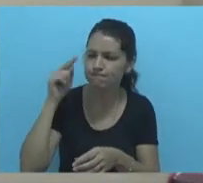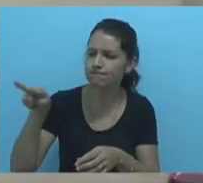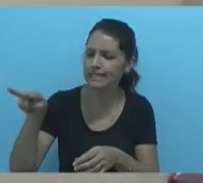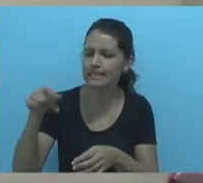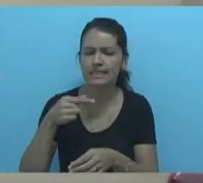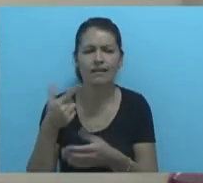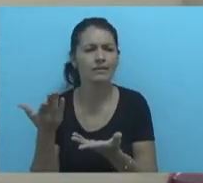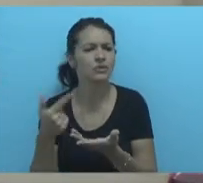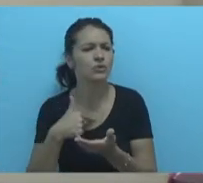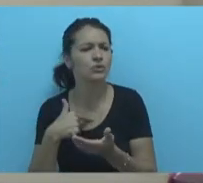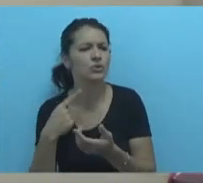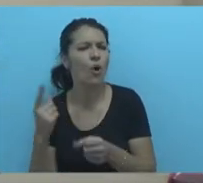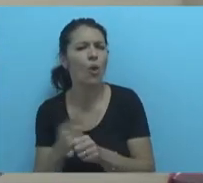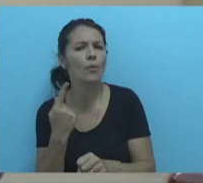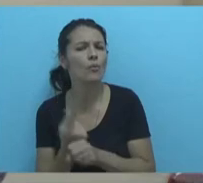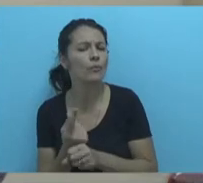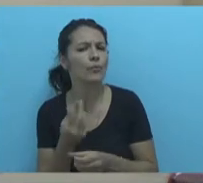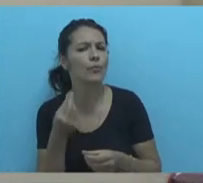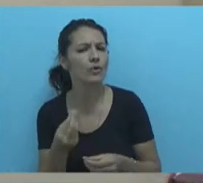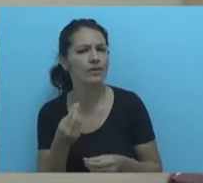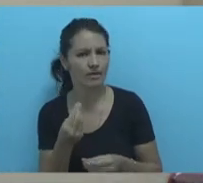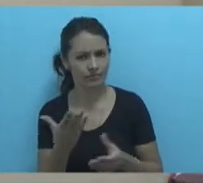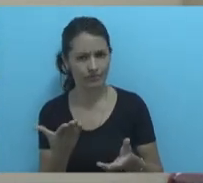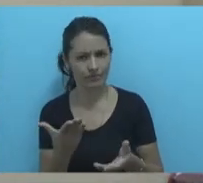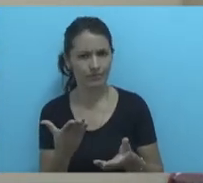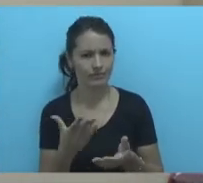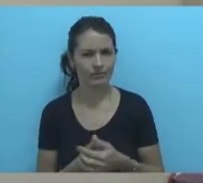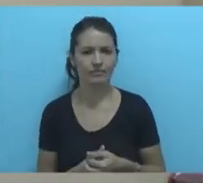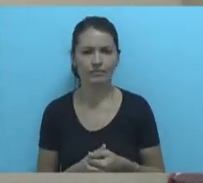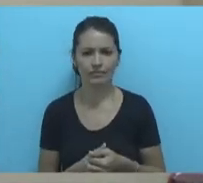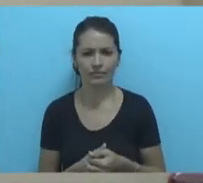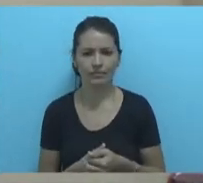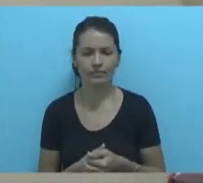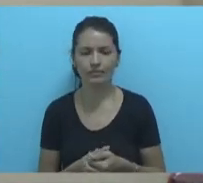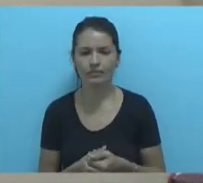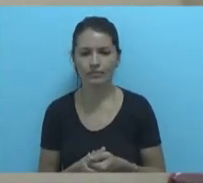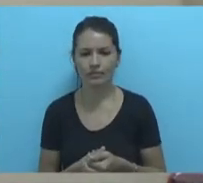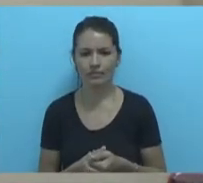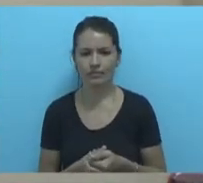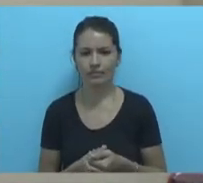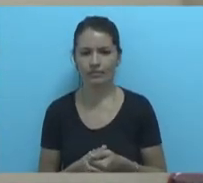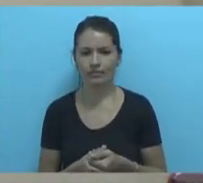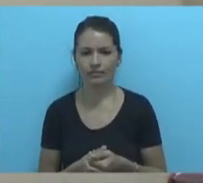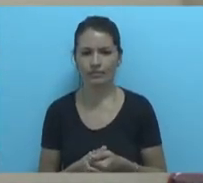¿Por qué yo no puedo soñar en grande? ¿Por qué no podemos soñar en grande?